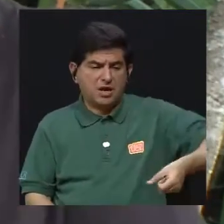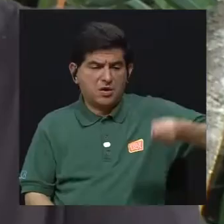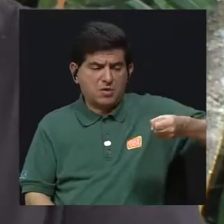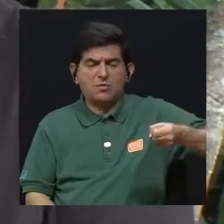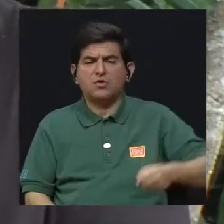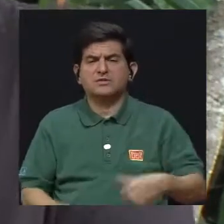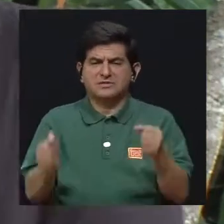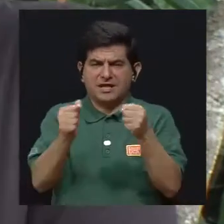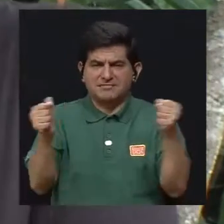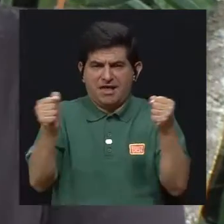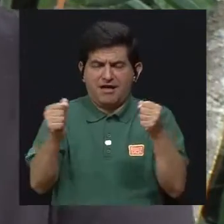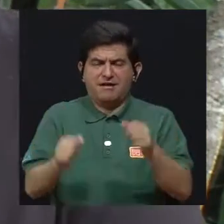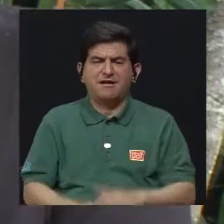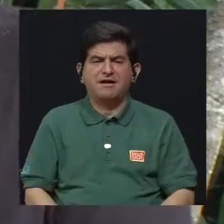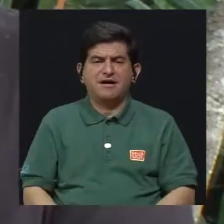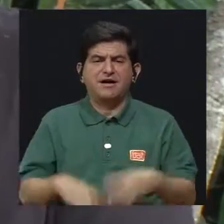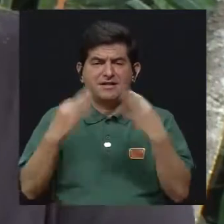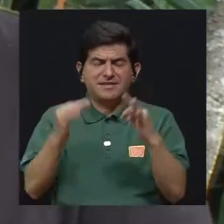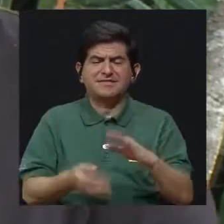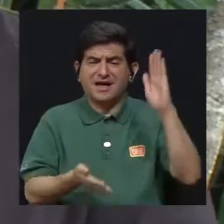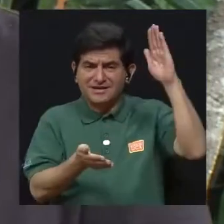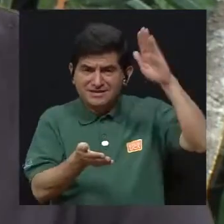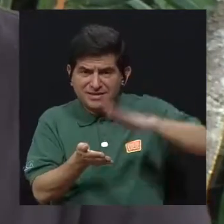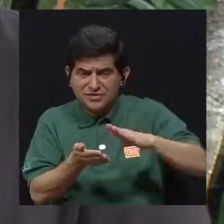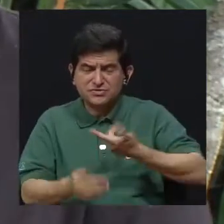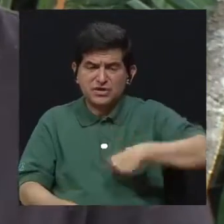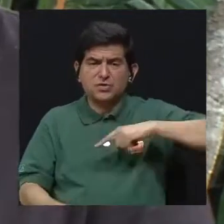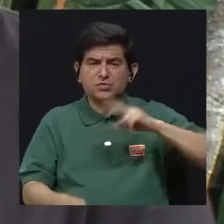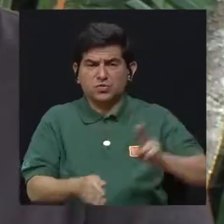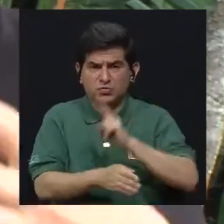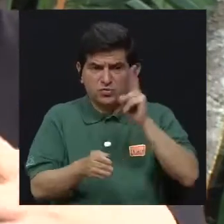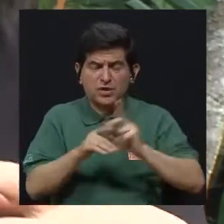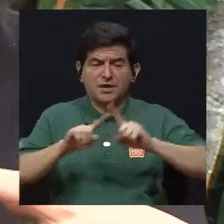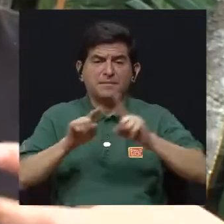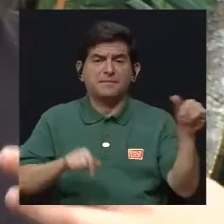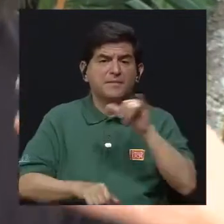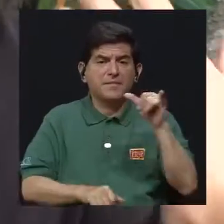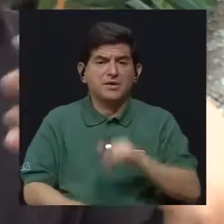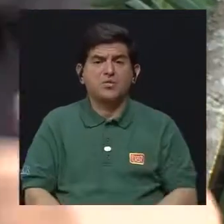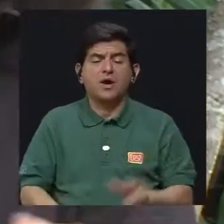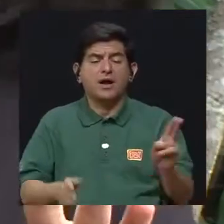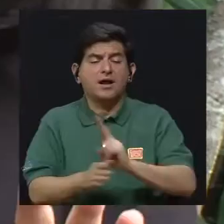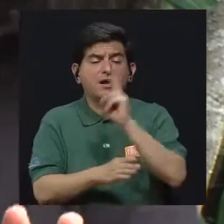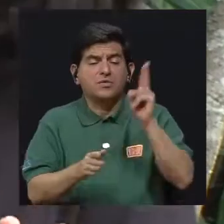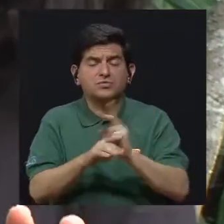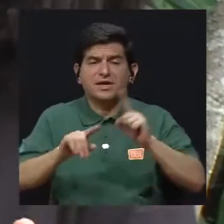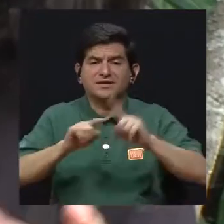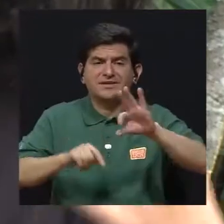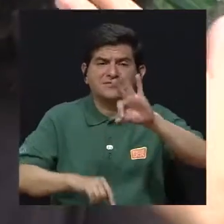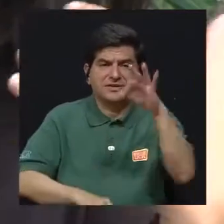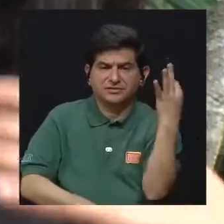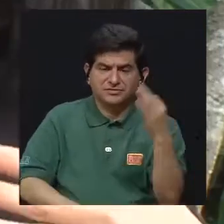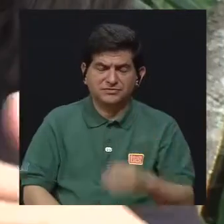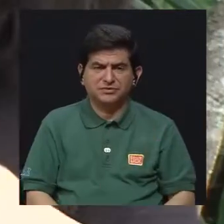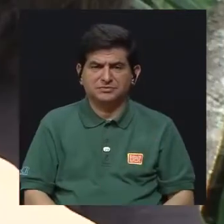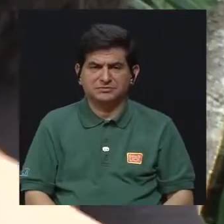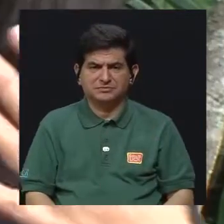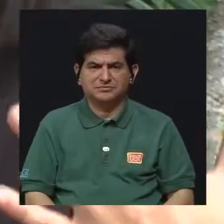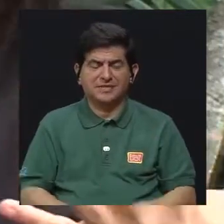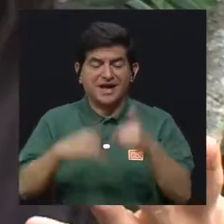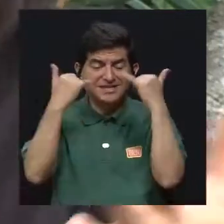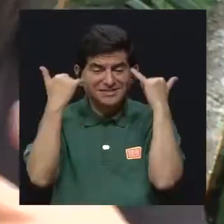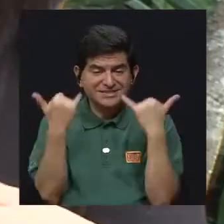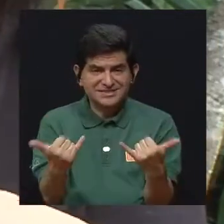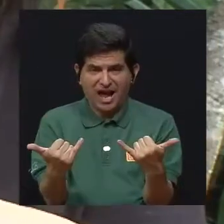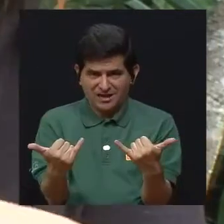para transportar. Tiene que ver con reducir lo que estamos consumiendo, pero además con utilizar de otras formas